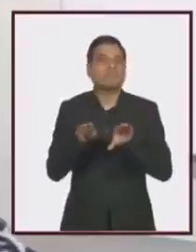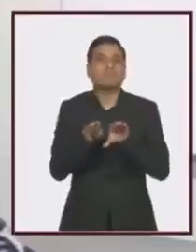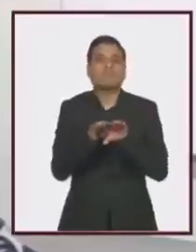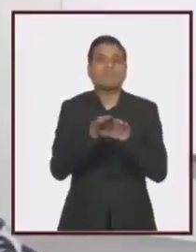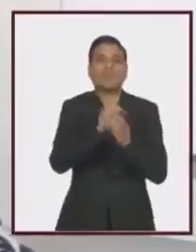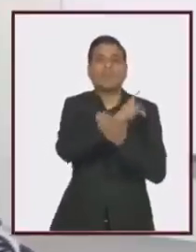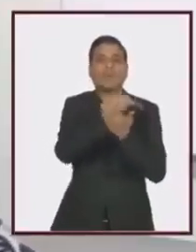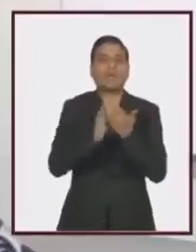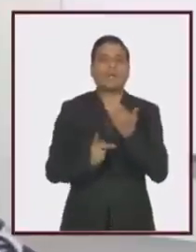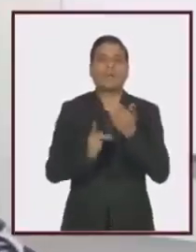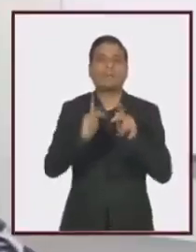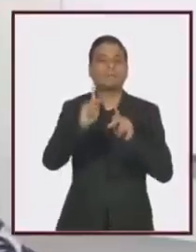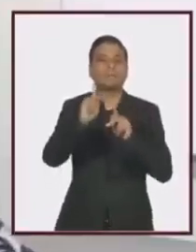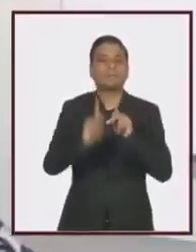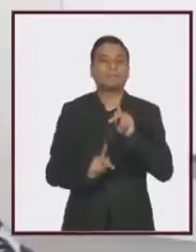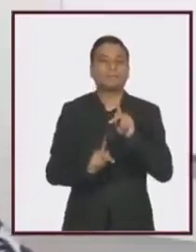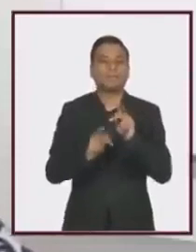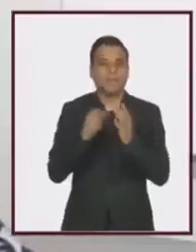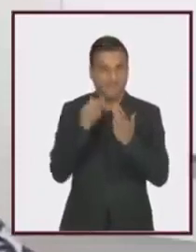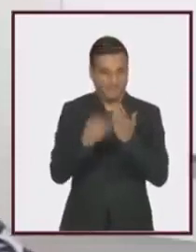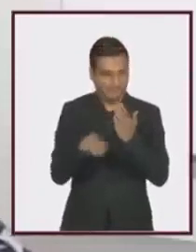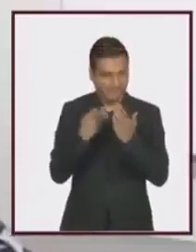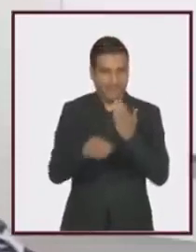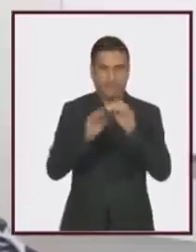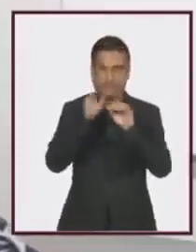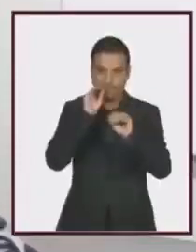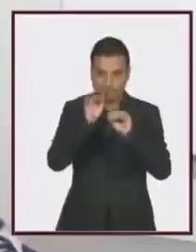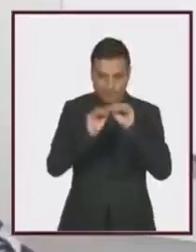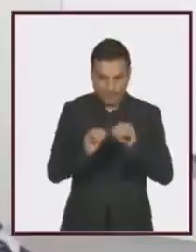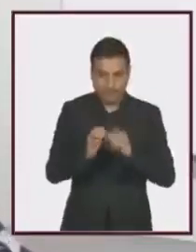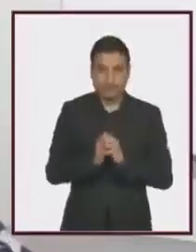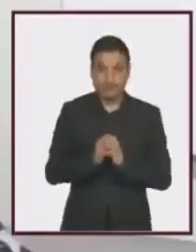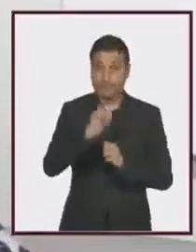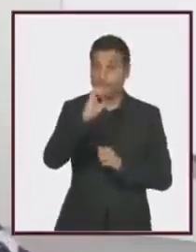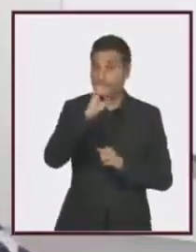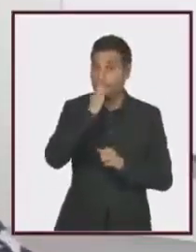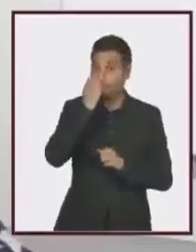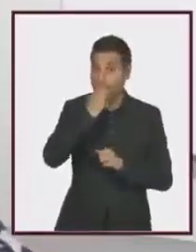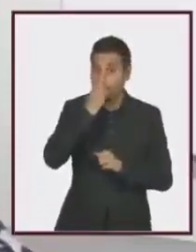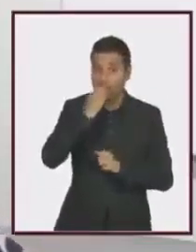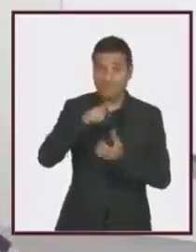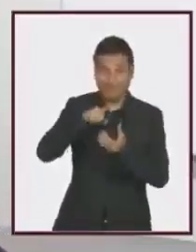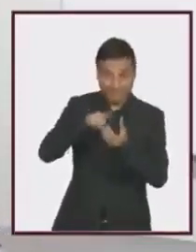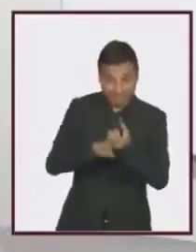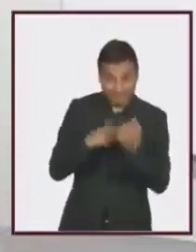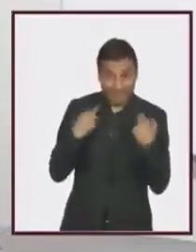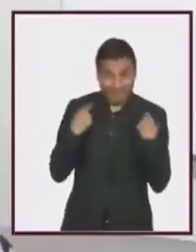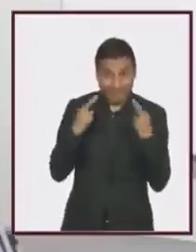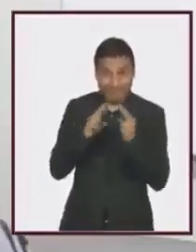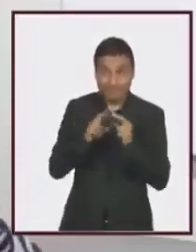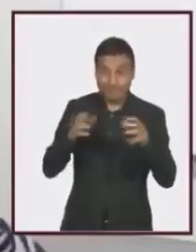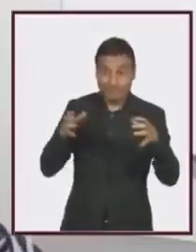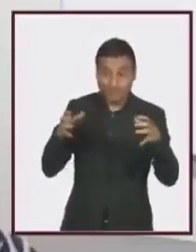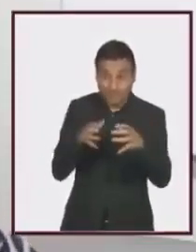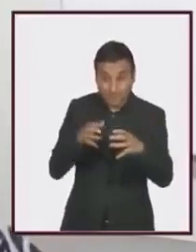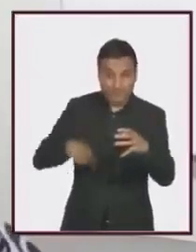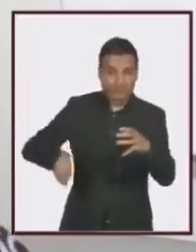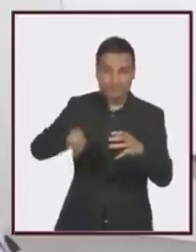inacabado, que es al interior de cada escuela y de cada colectivo escolar donde van